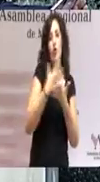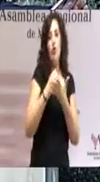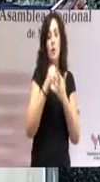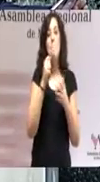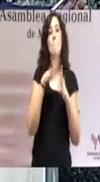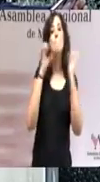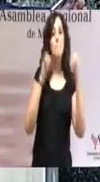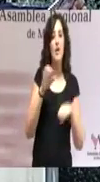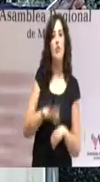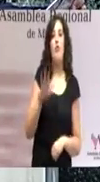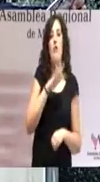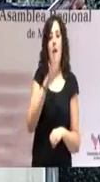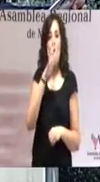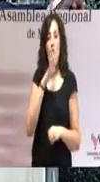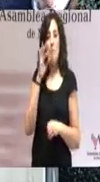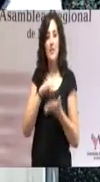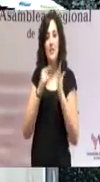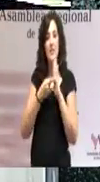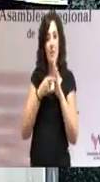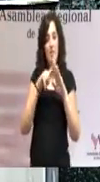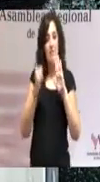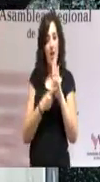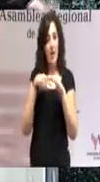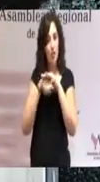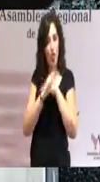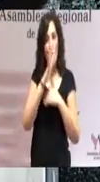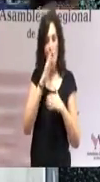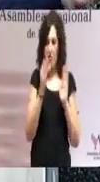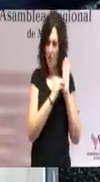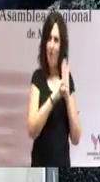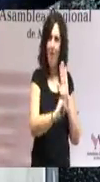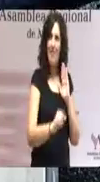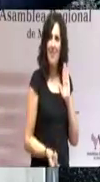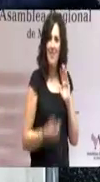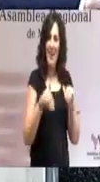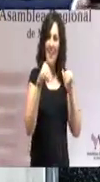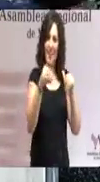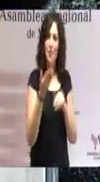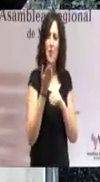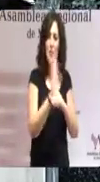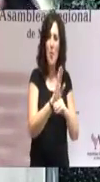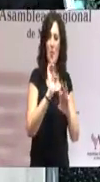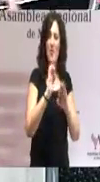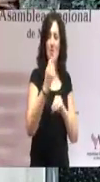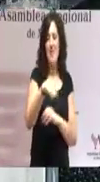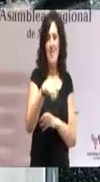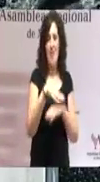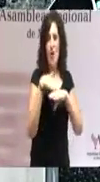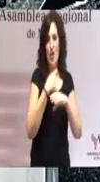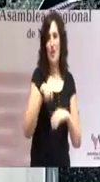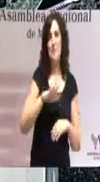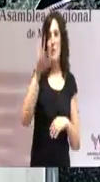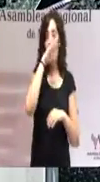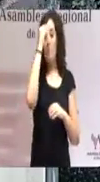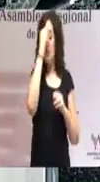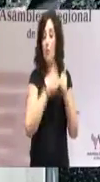del agua e impulsar un sistema integral de gestión del agua. Esto es lo que el candidato a la presidencia del Gobierno de España cree que es lo más